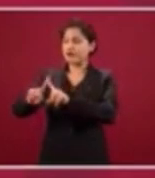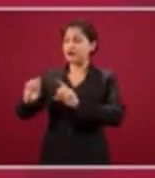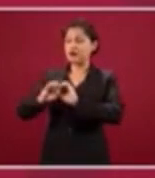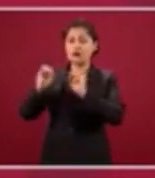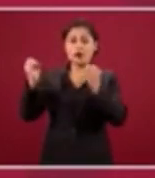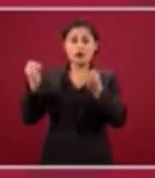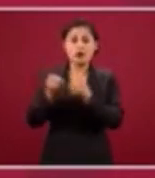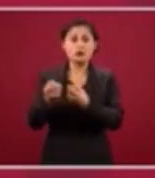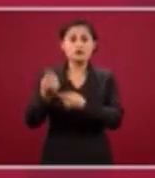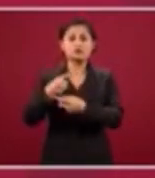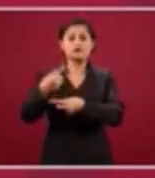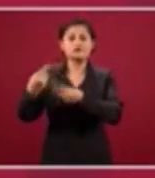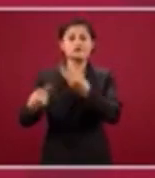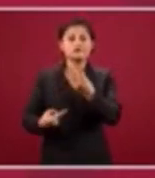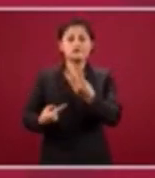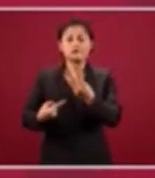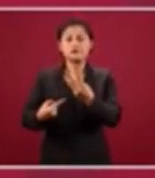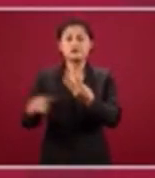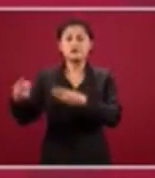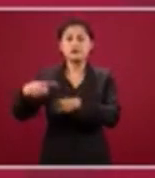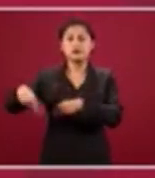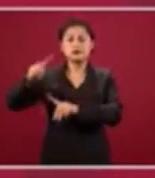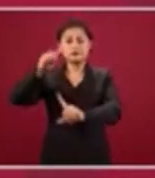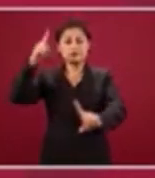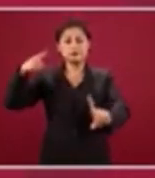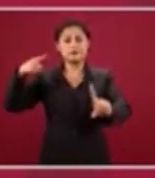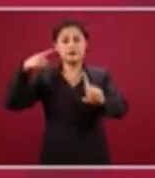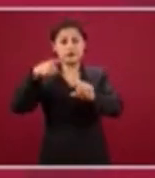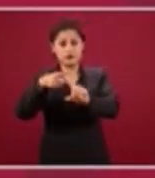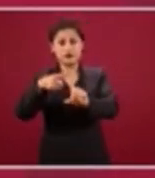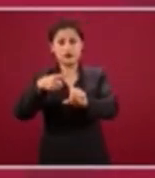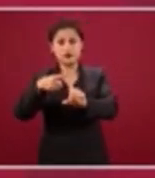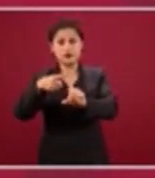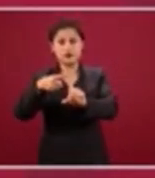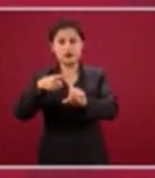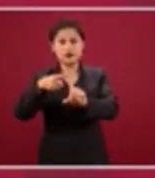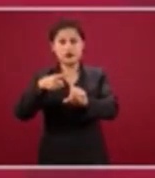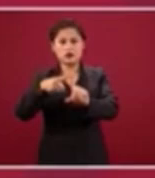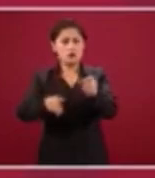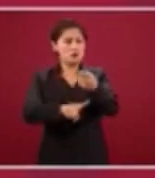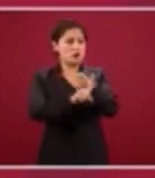para la defensa de las distintas causas,